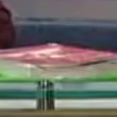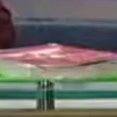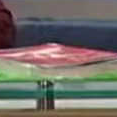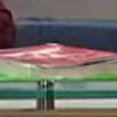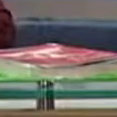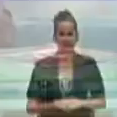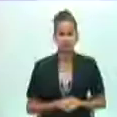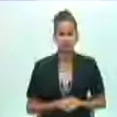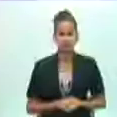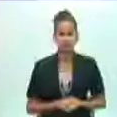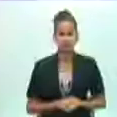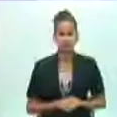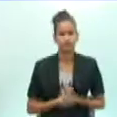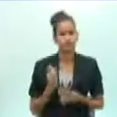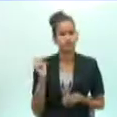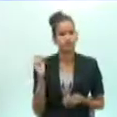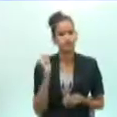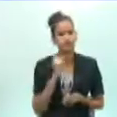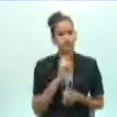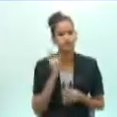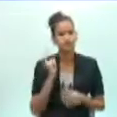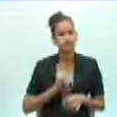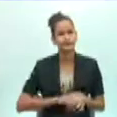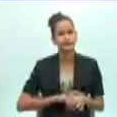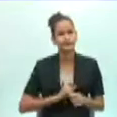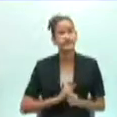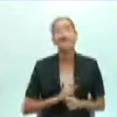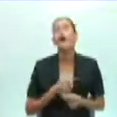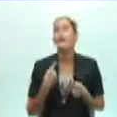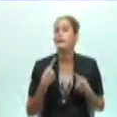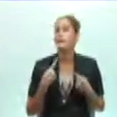Se nos acaba el tiempo, pero seguro que fue bien